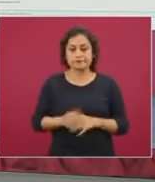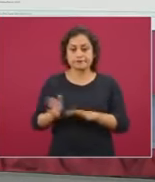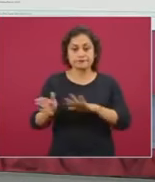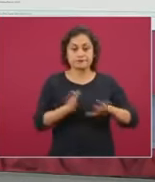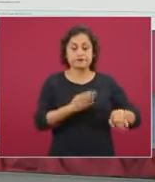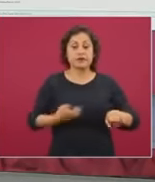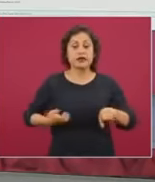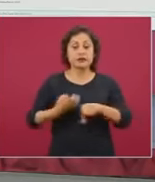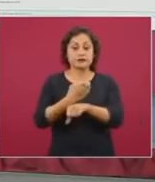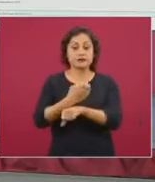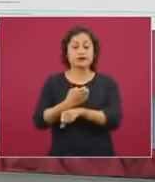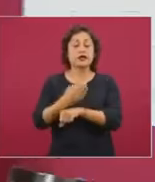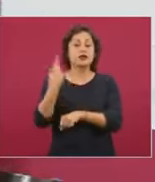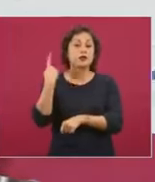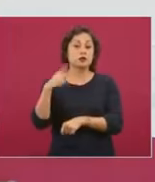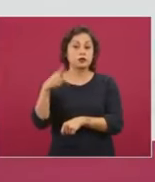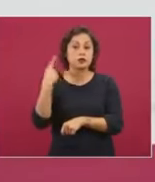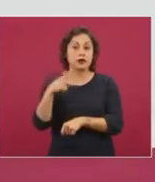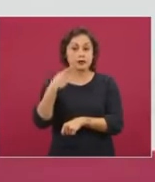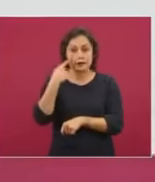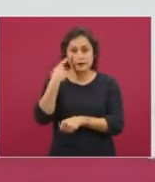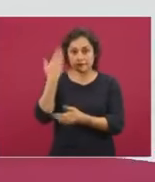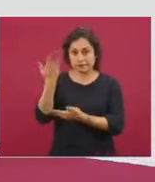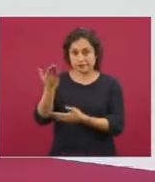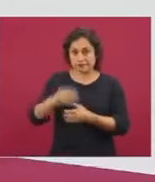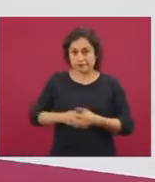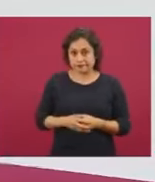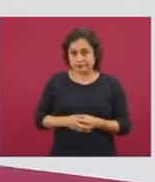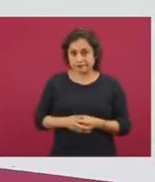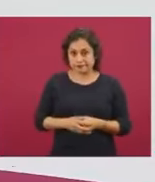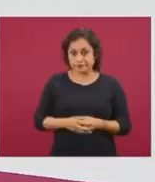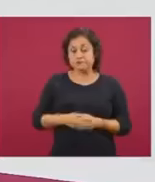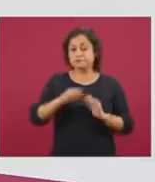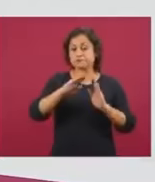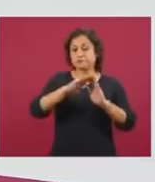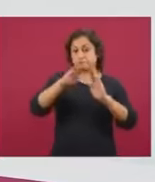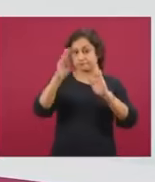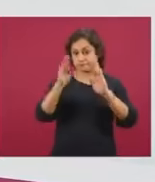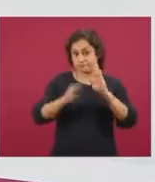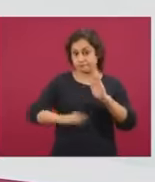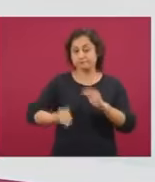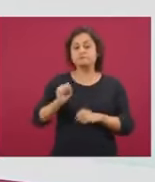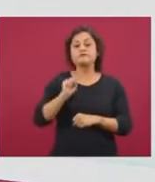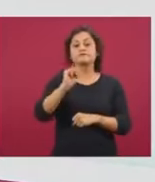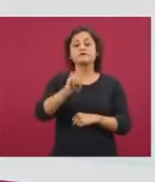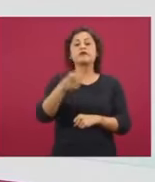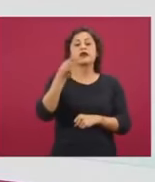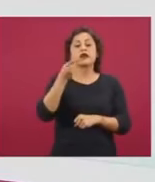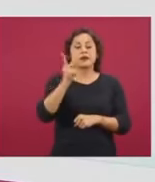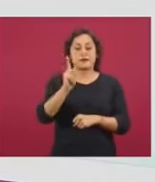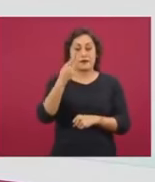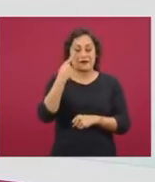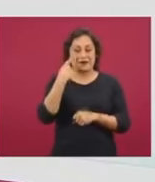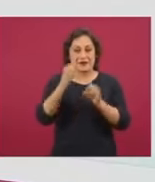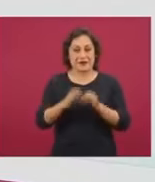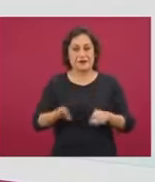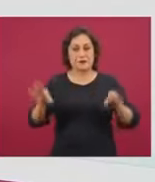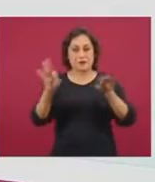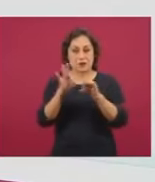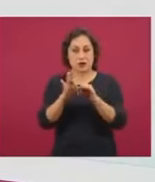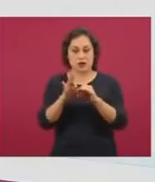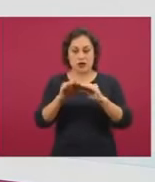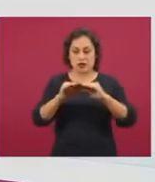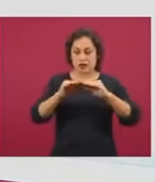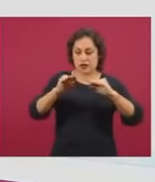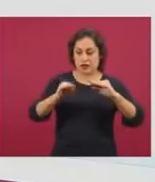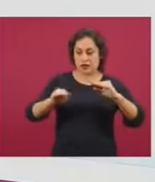Puebla también con un importante descenso. Lo que es interesante es que a pesar de tener claramente